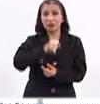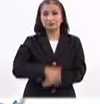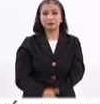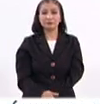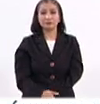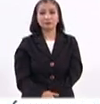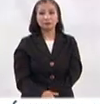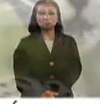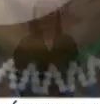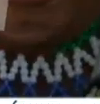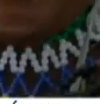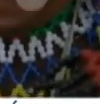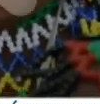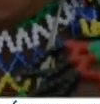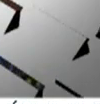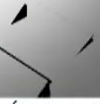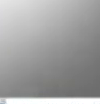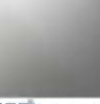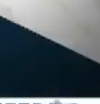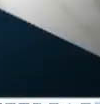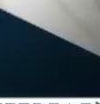Fátima.